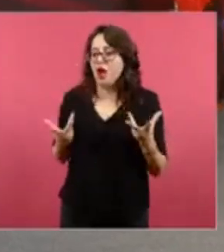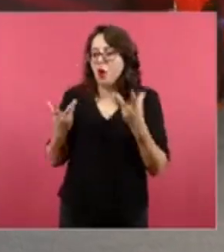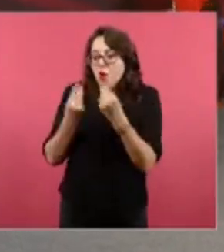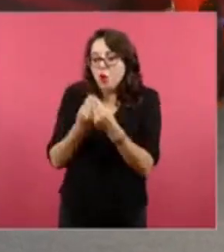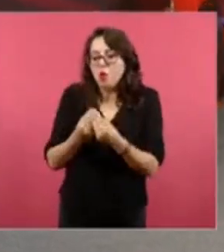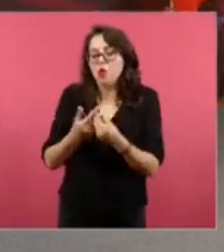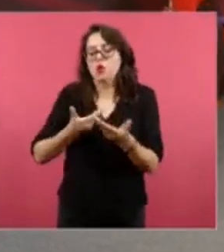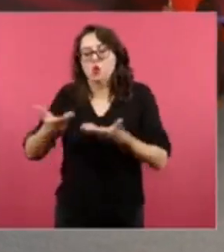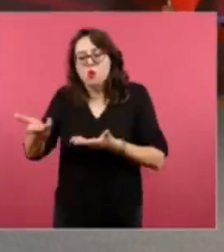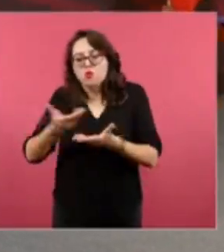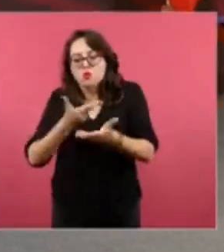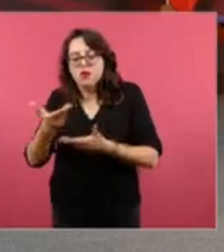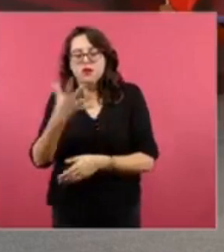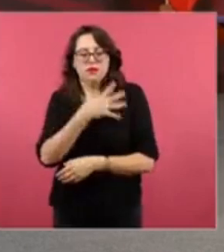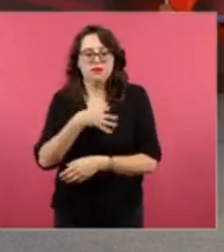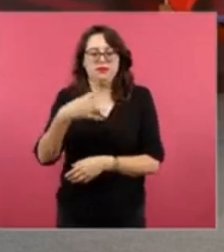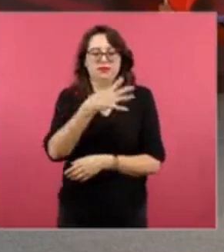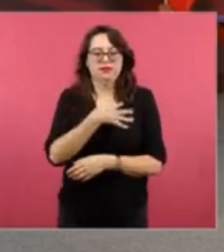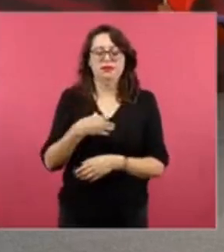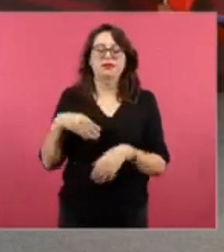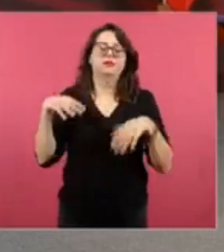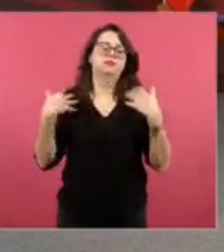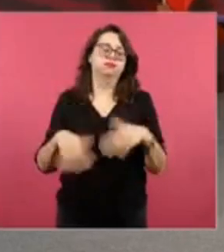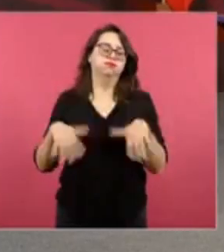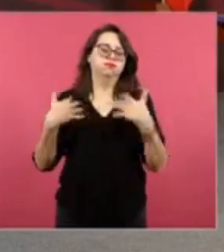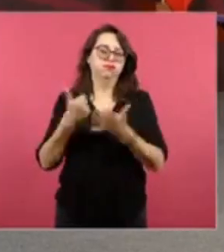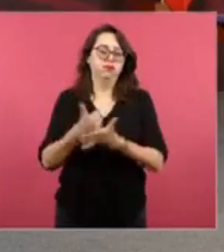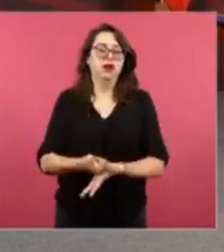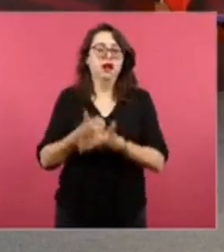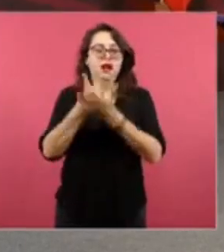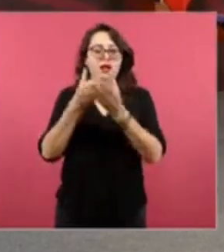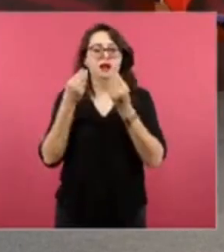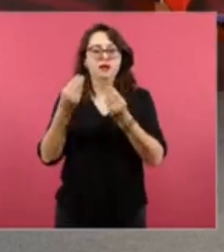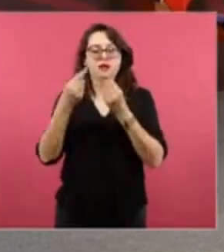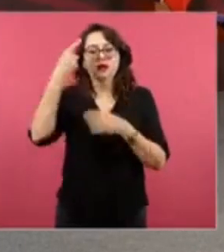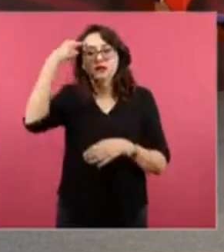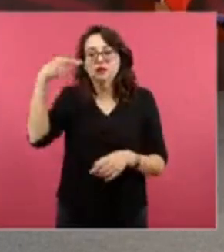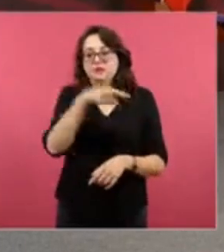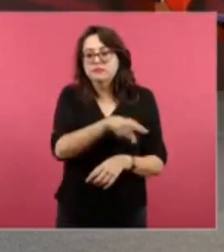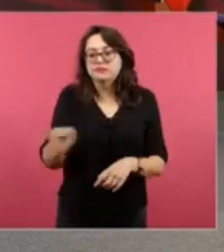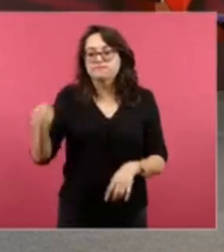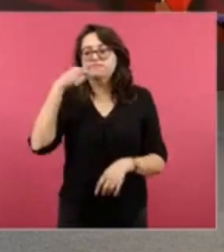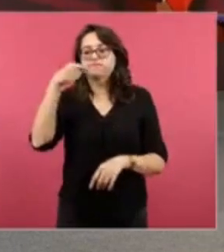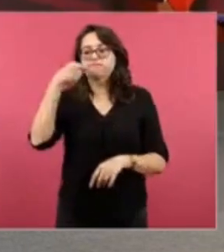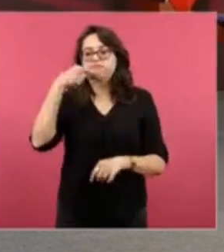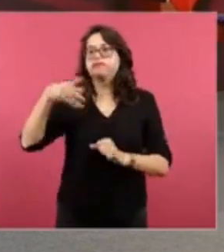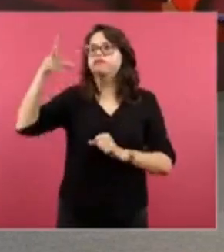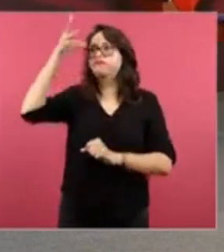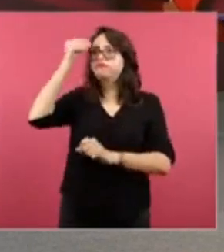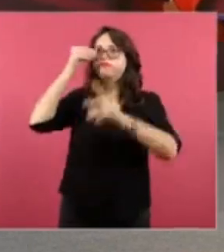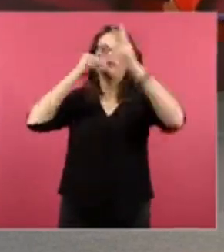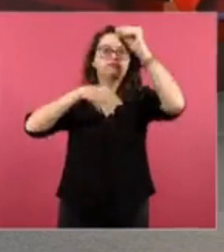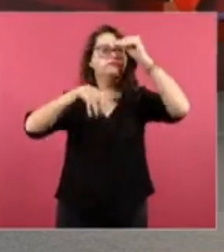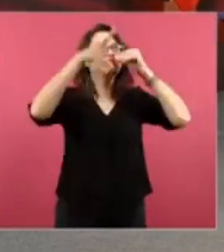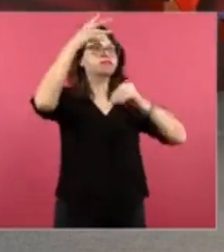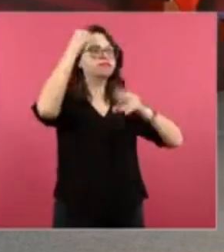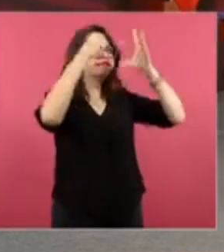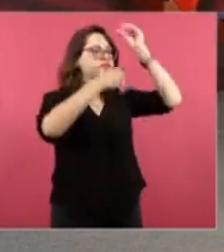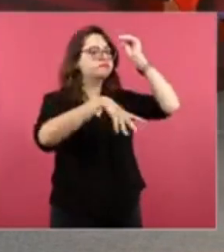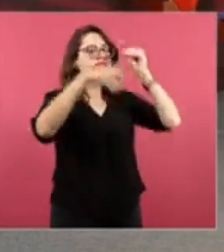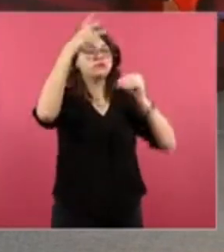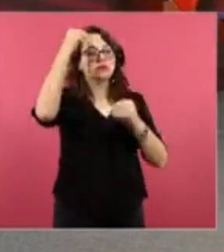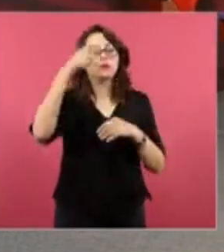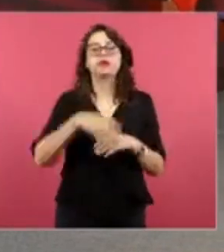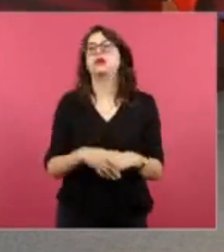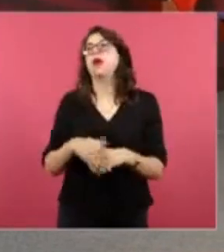ayuda muchísimo a la generación, a la construcción del aprendizaje. Sus hijos cuando platican con ustedes,